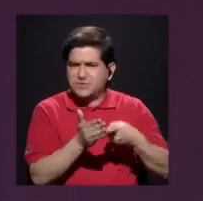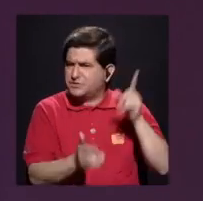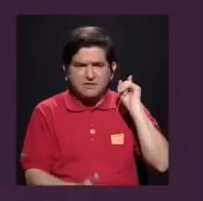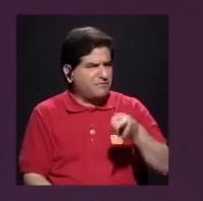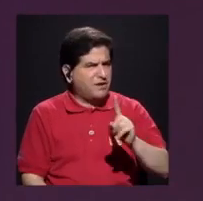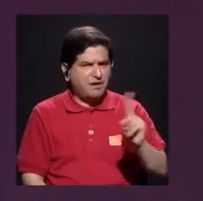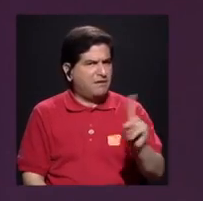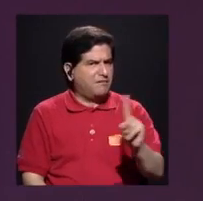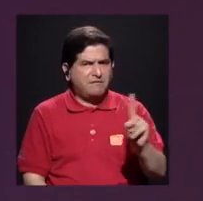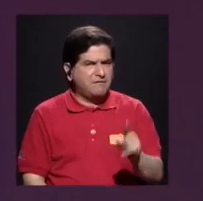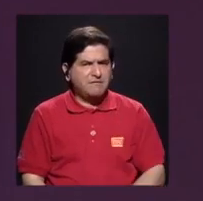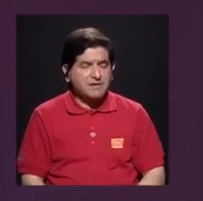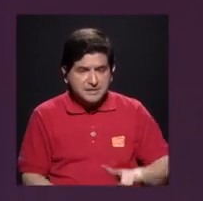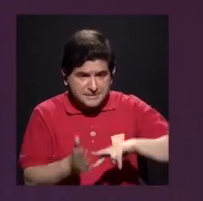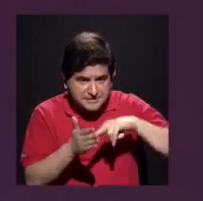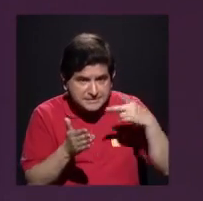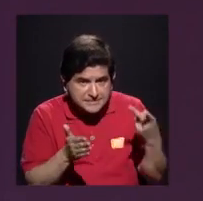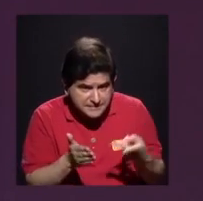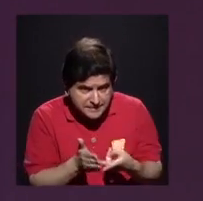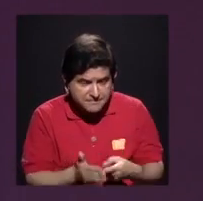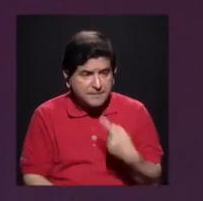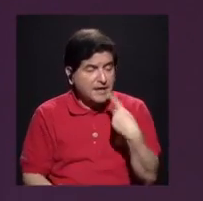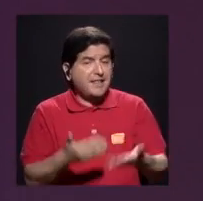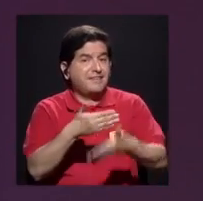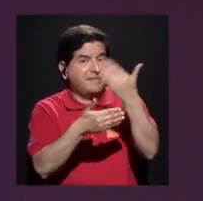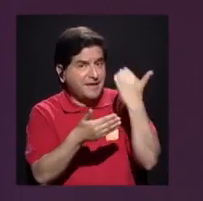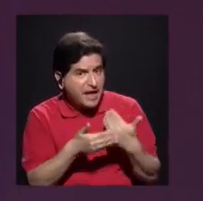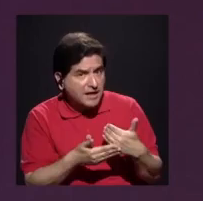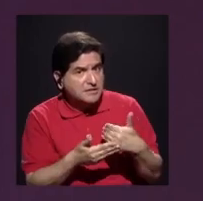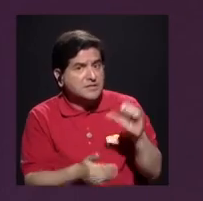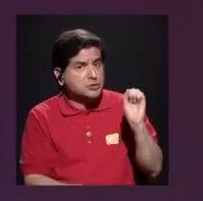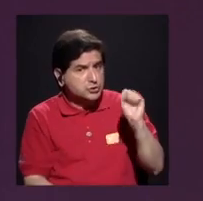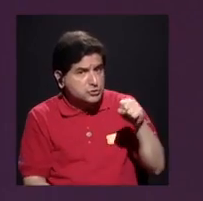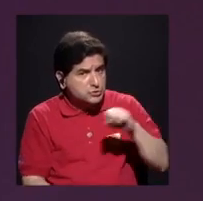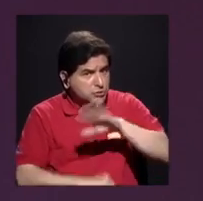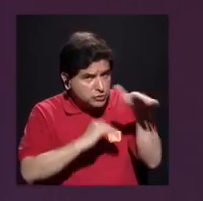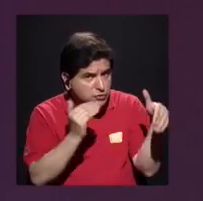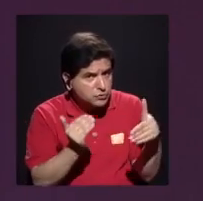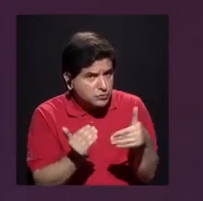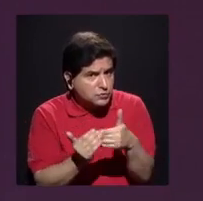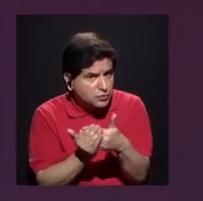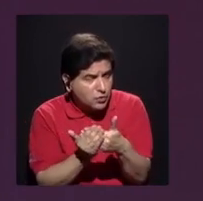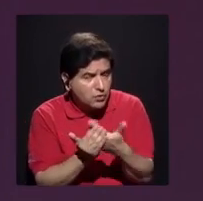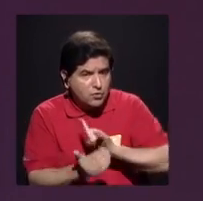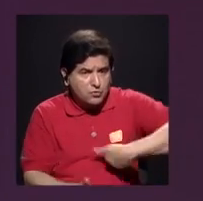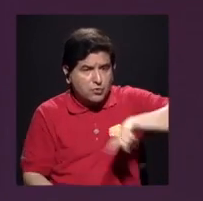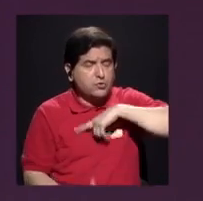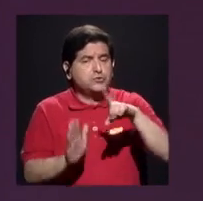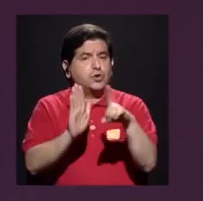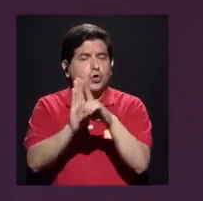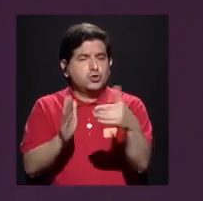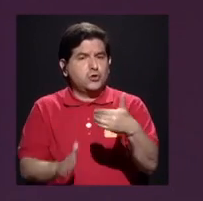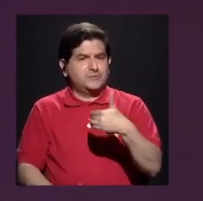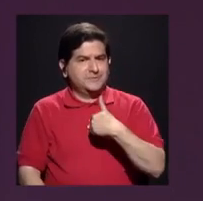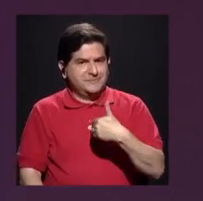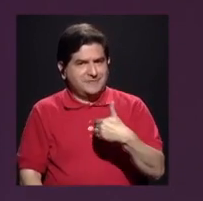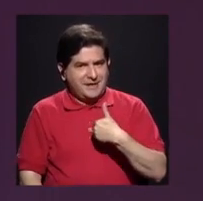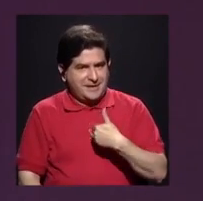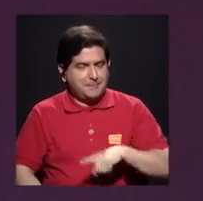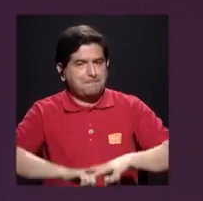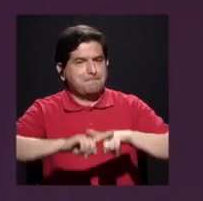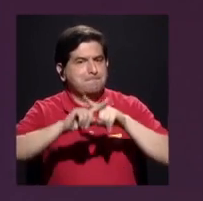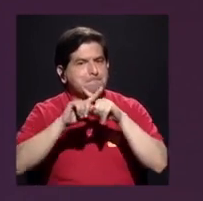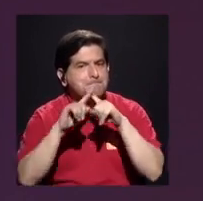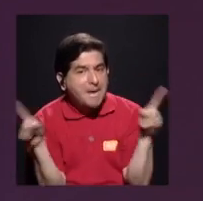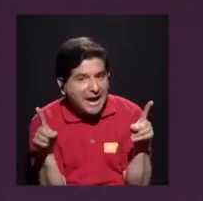él se trata de lo que decía al principio sí verdad todos tenemos derecho y sin embargo